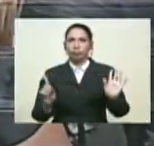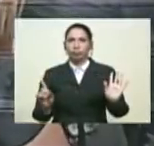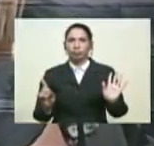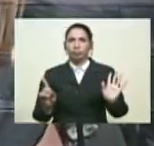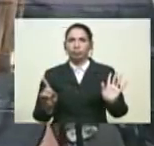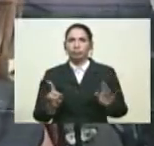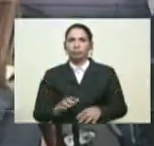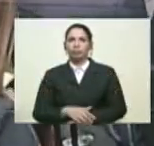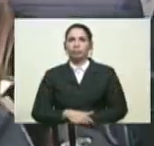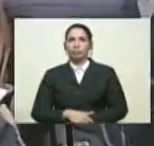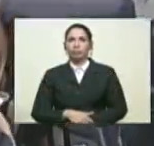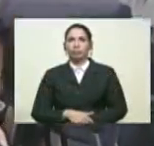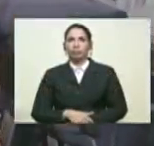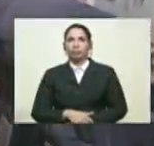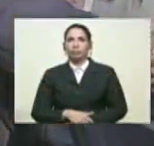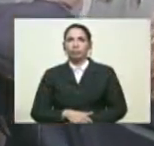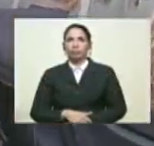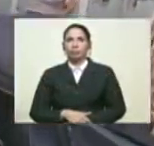Siempre hubo